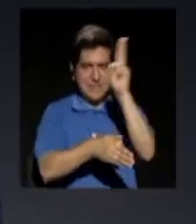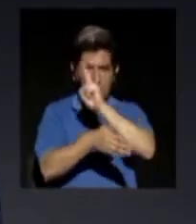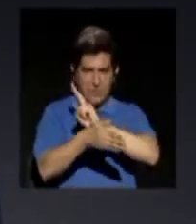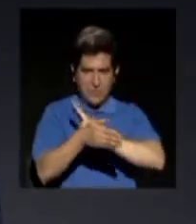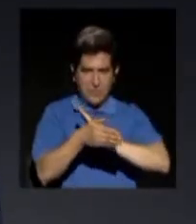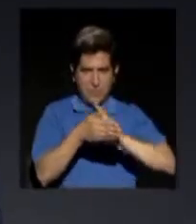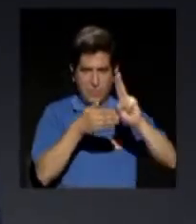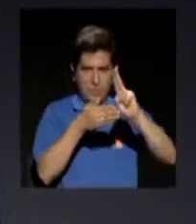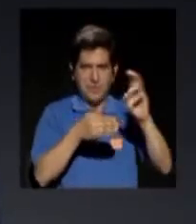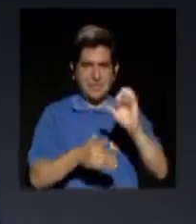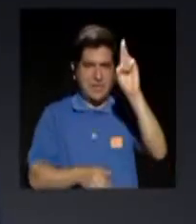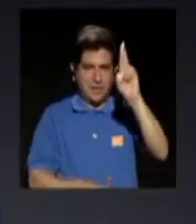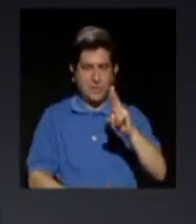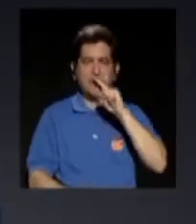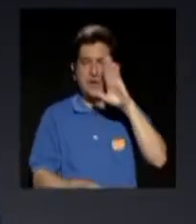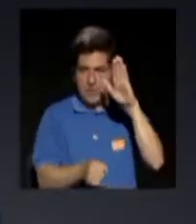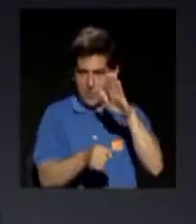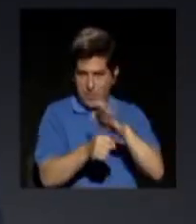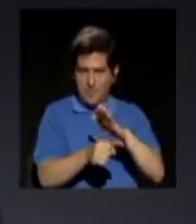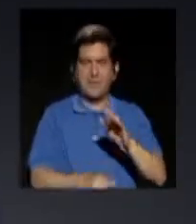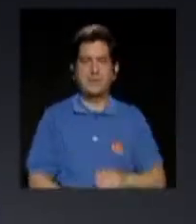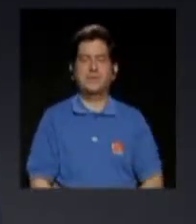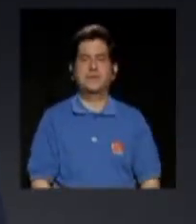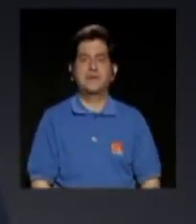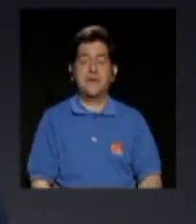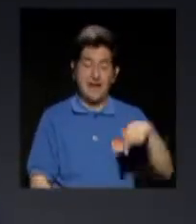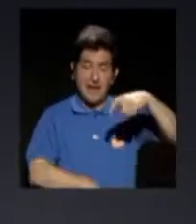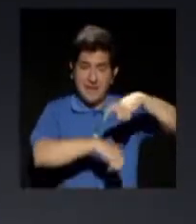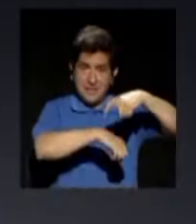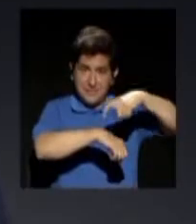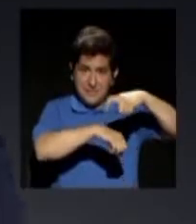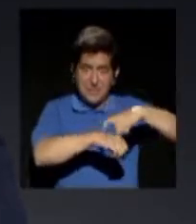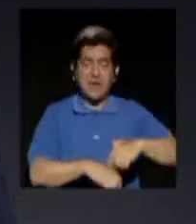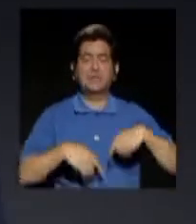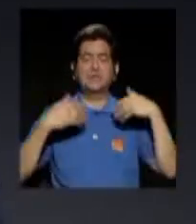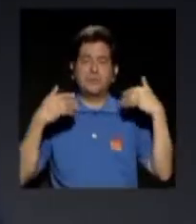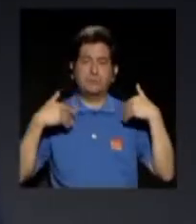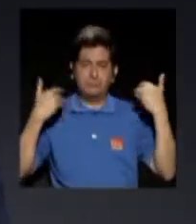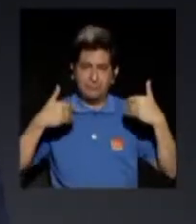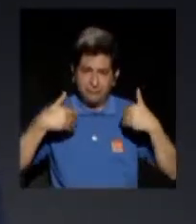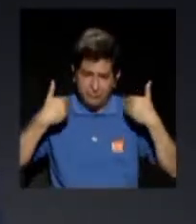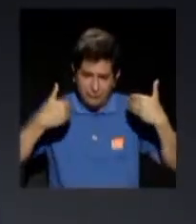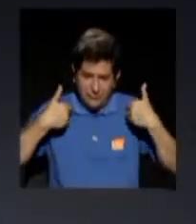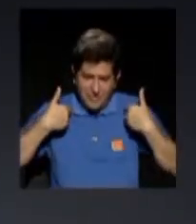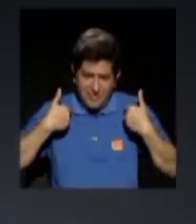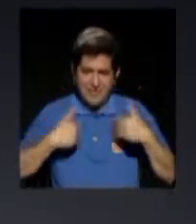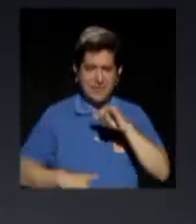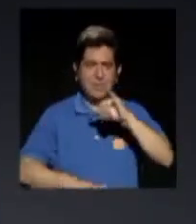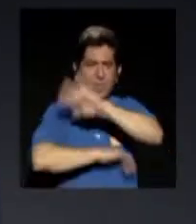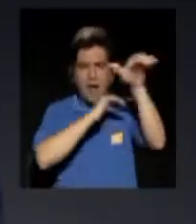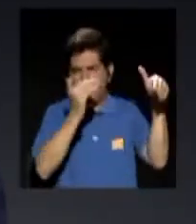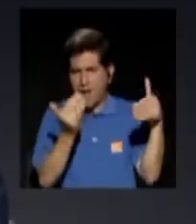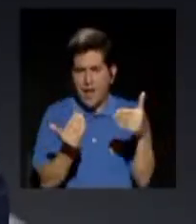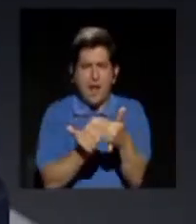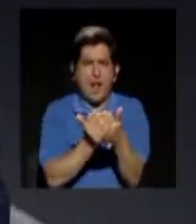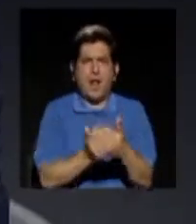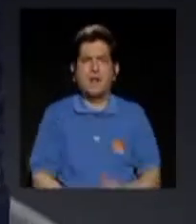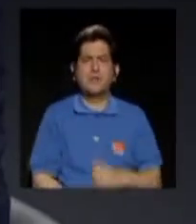Rica y aprovechamos este momento para felicitar también a todos